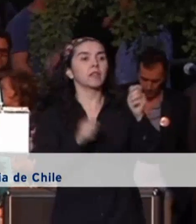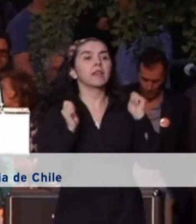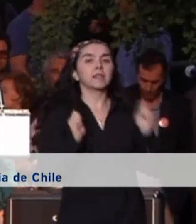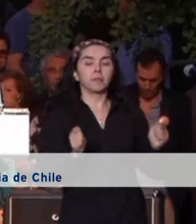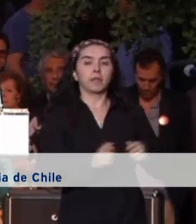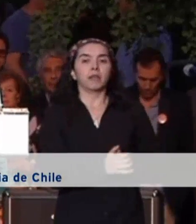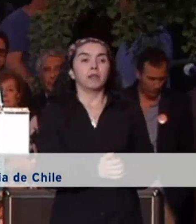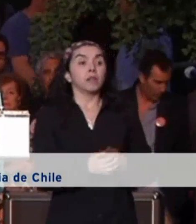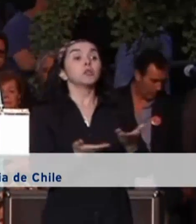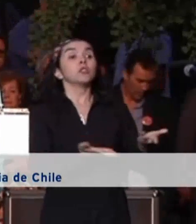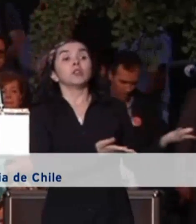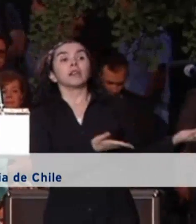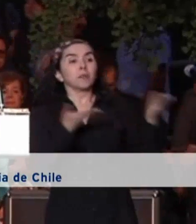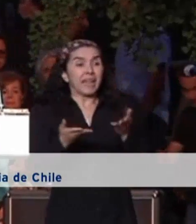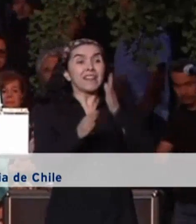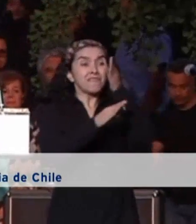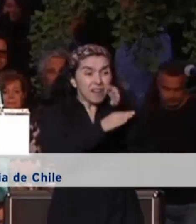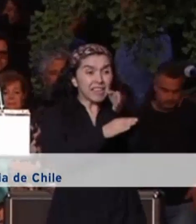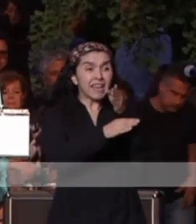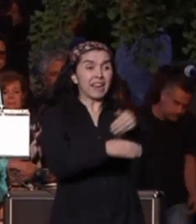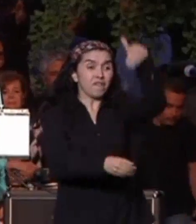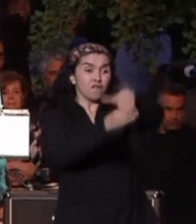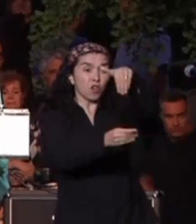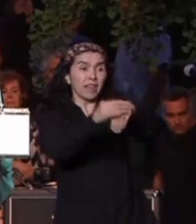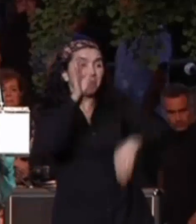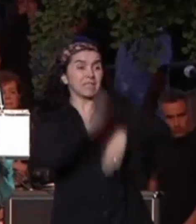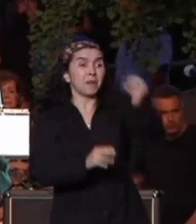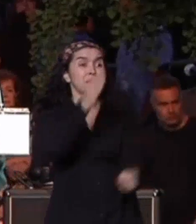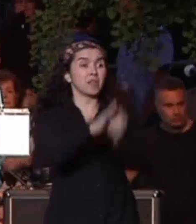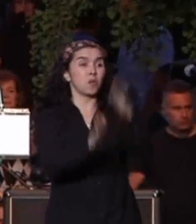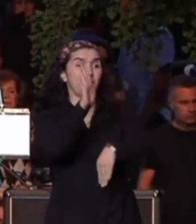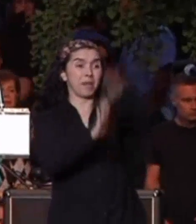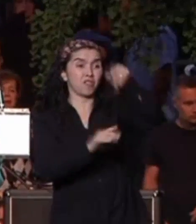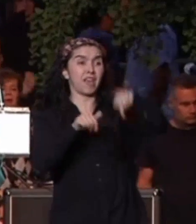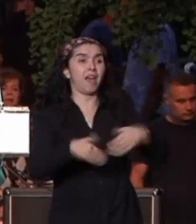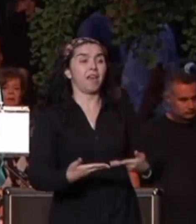invitar a ir a votar masivamente por la nueva mayoría este domingo.